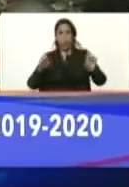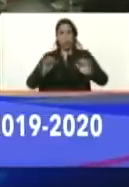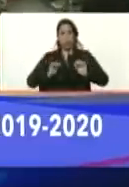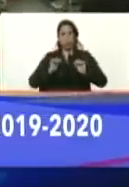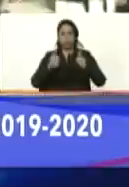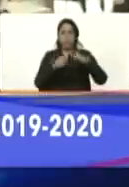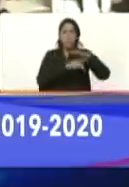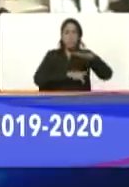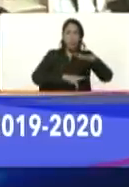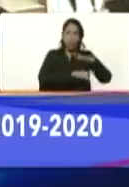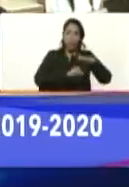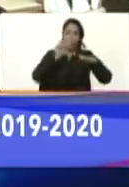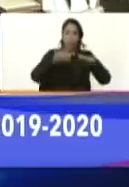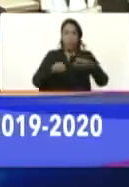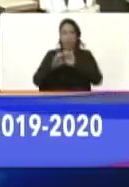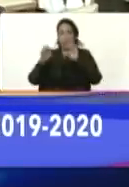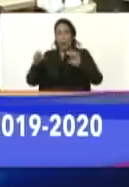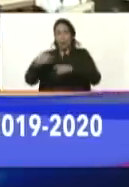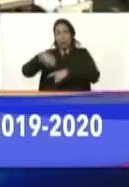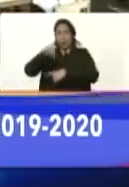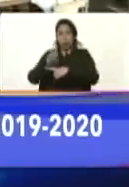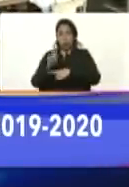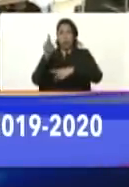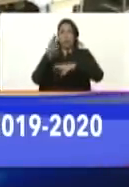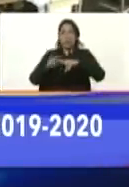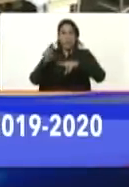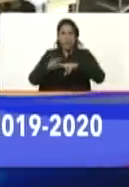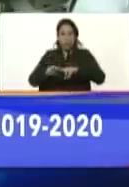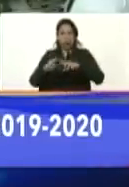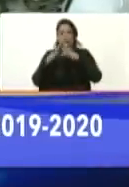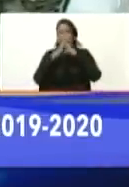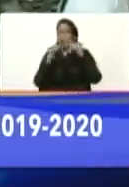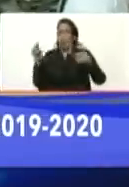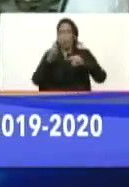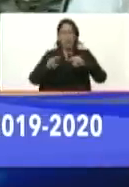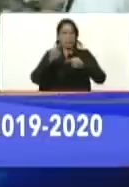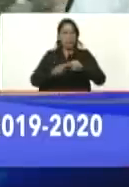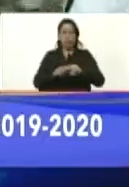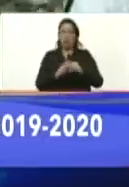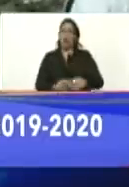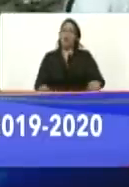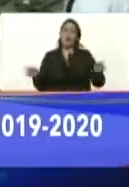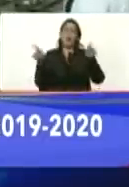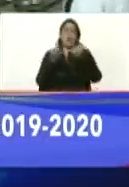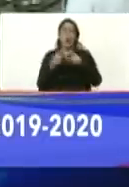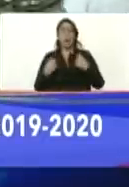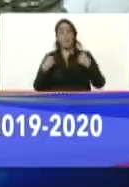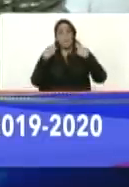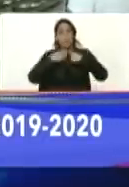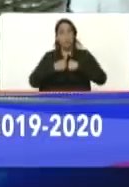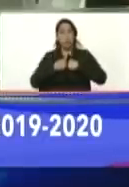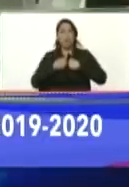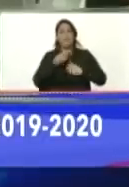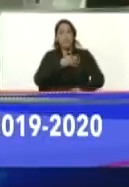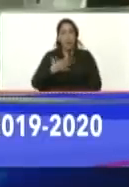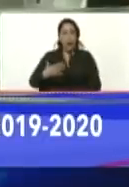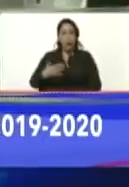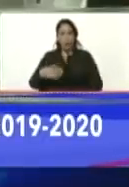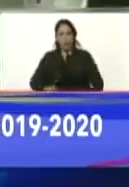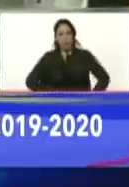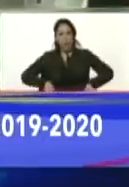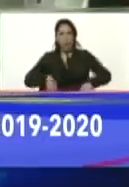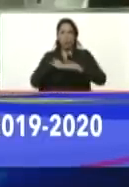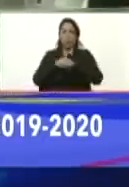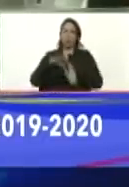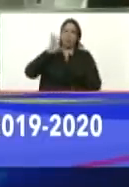en la educación primaria no todos los niños van a tener sus semis sus pantalones sus zapatos una